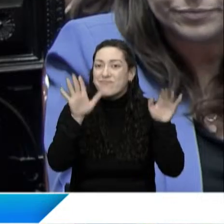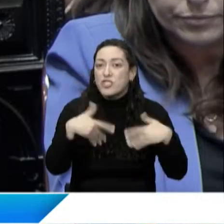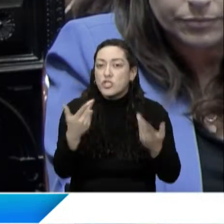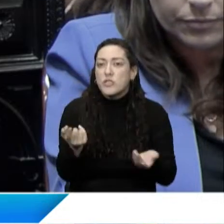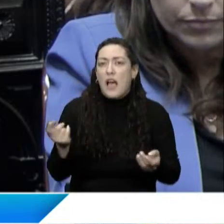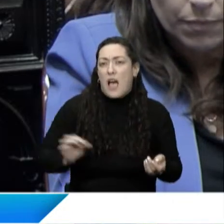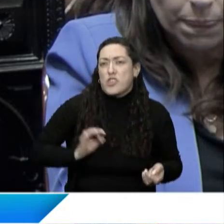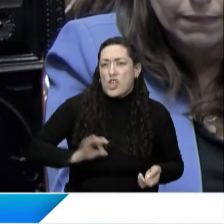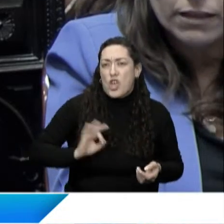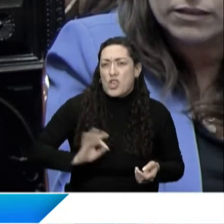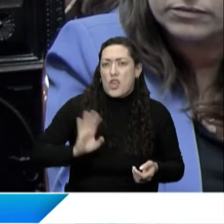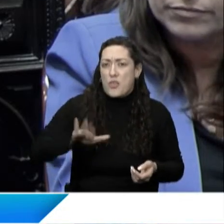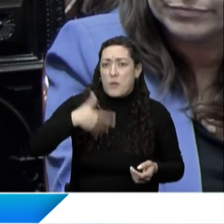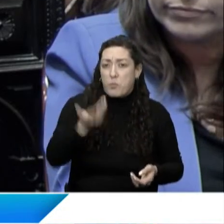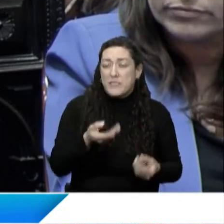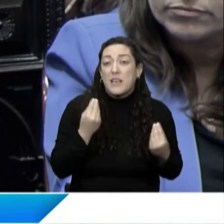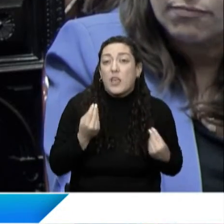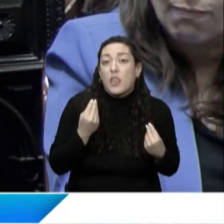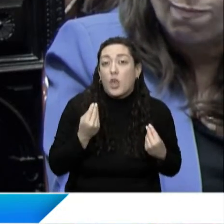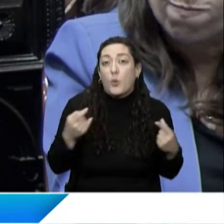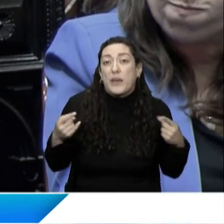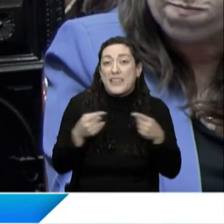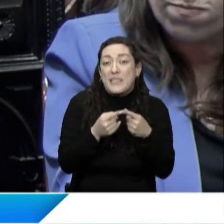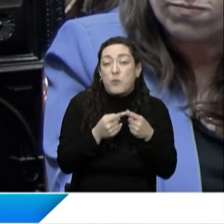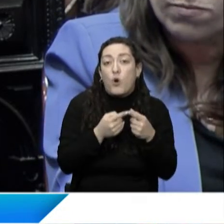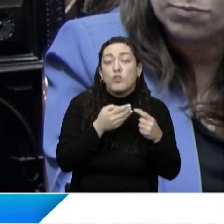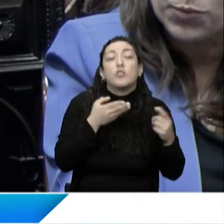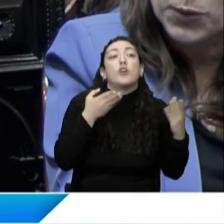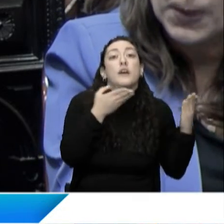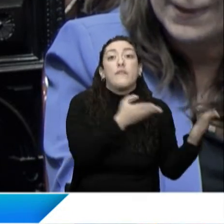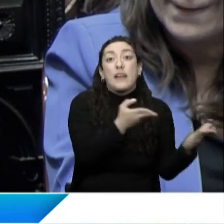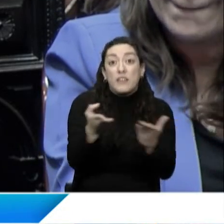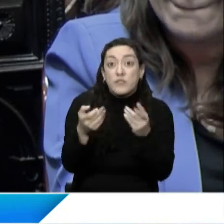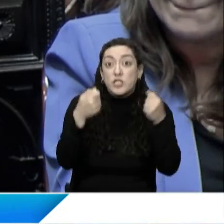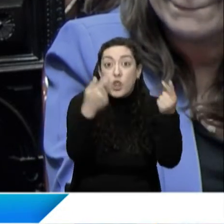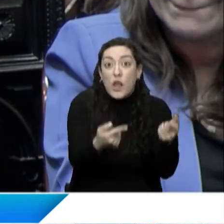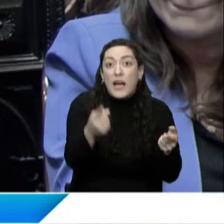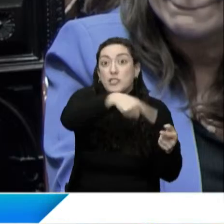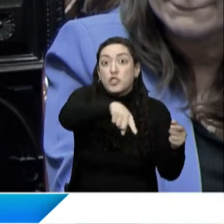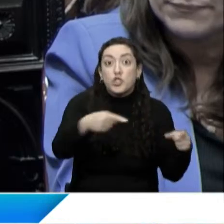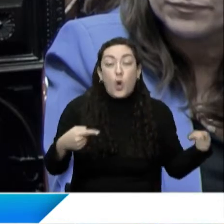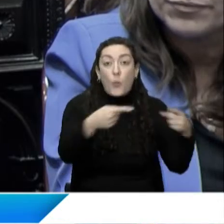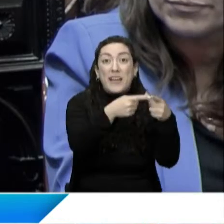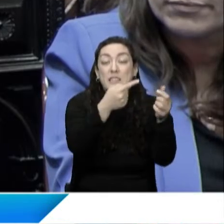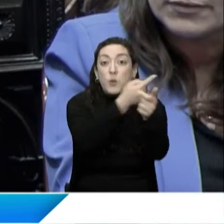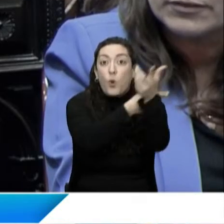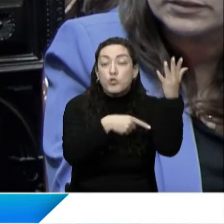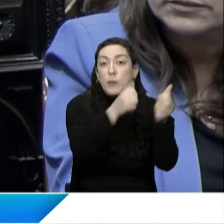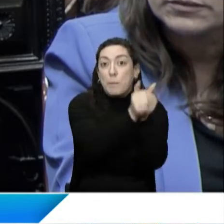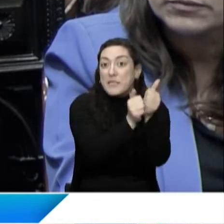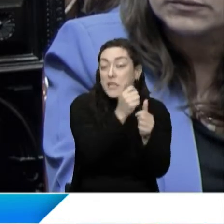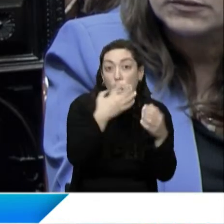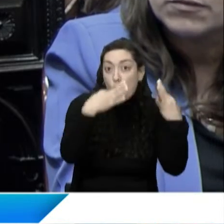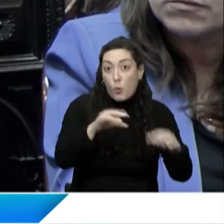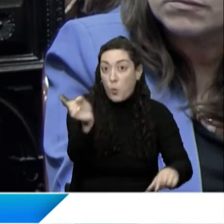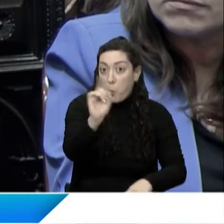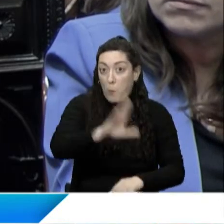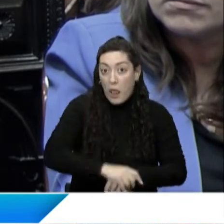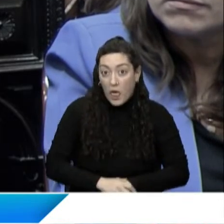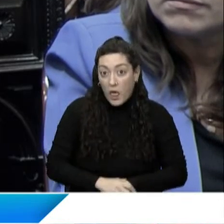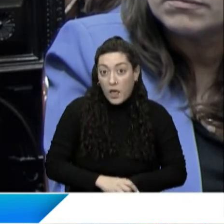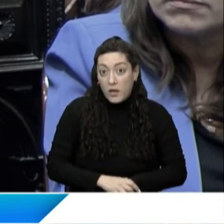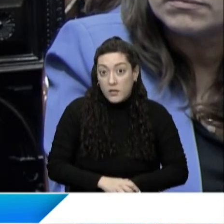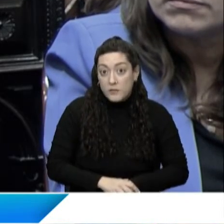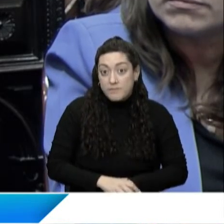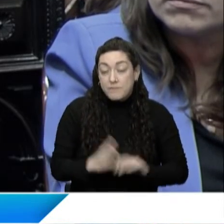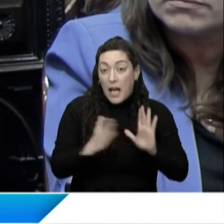advertido que las finalidades que se las otorgaron no cumplieron los objetivos previstos. Pero además no corresponde porque es el